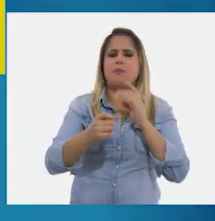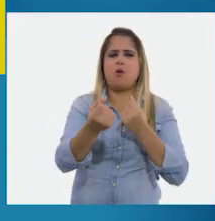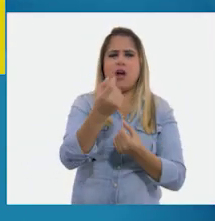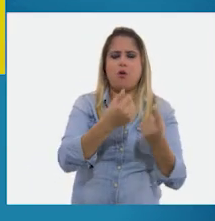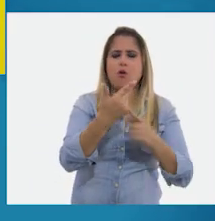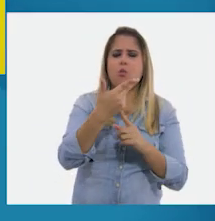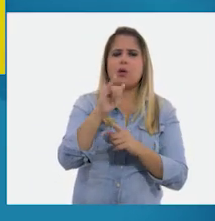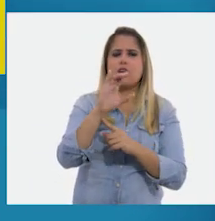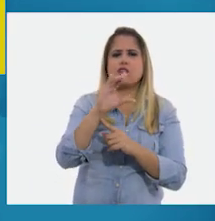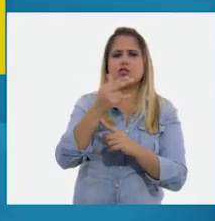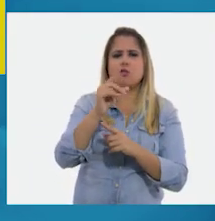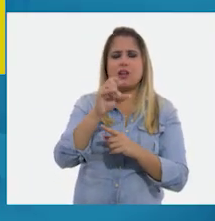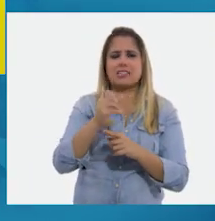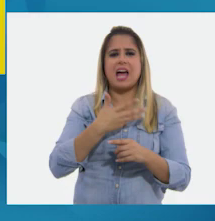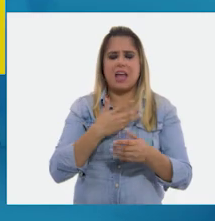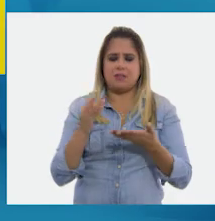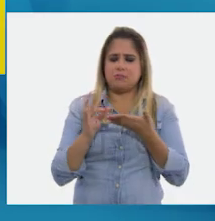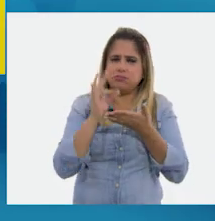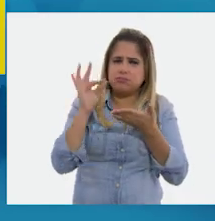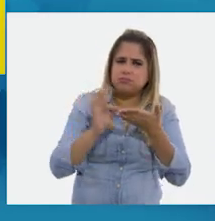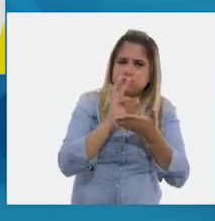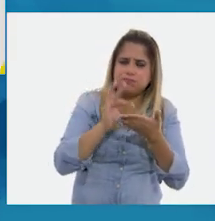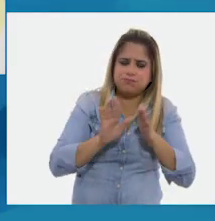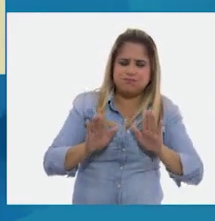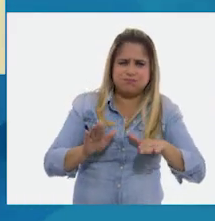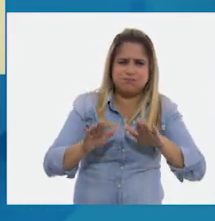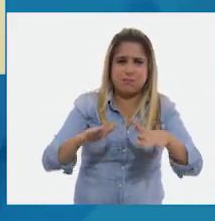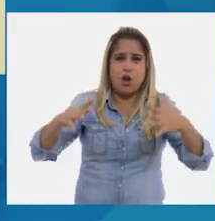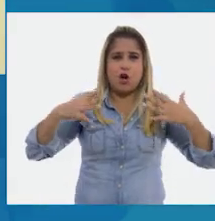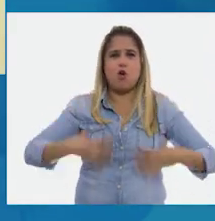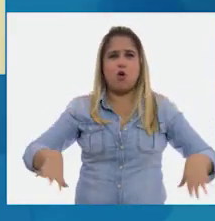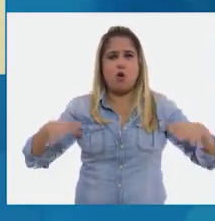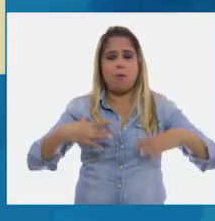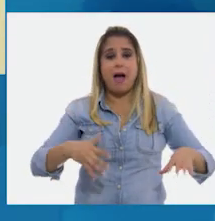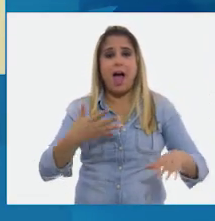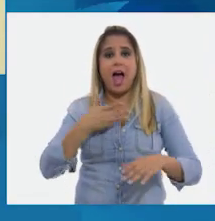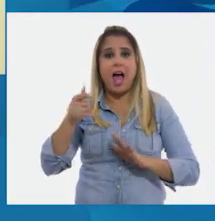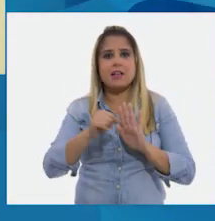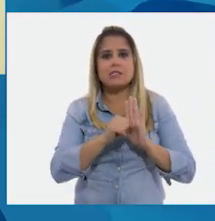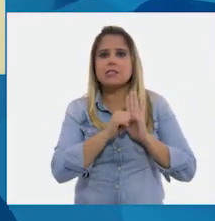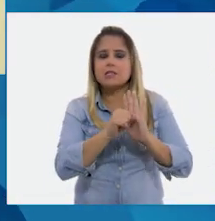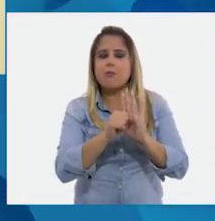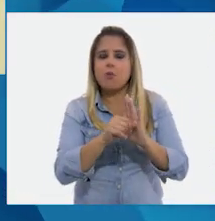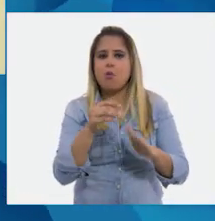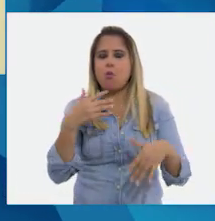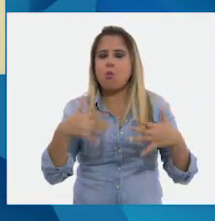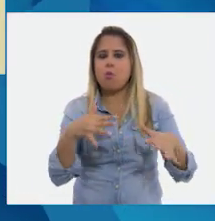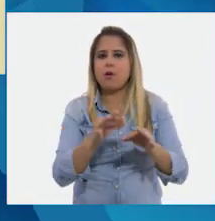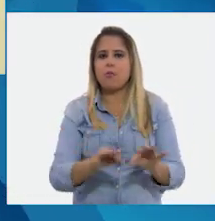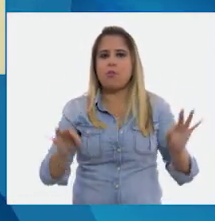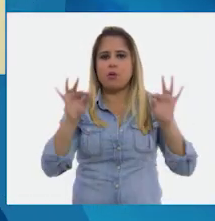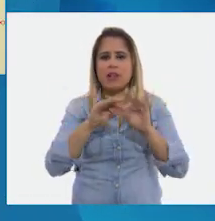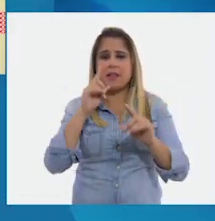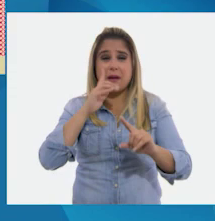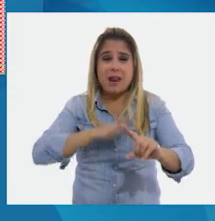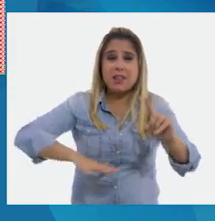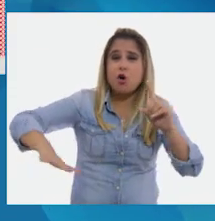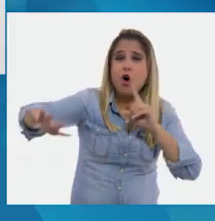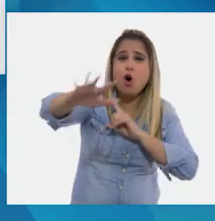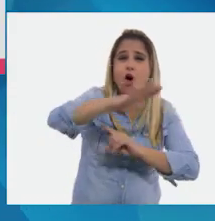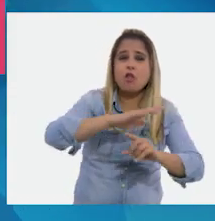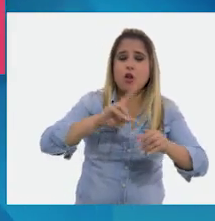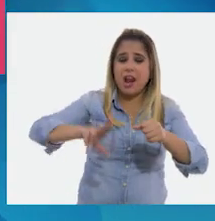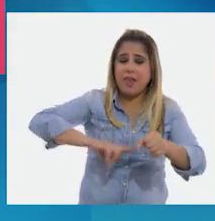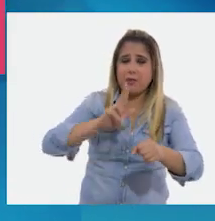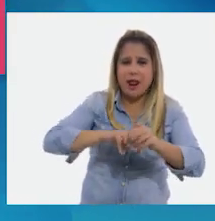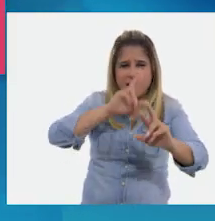huicholes llevamos bordados en ropa y accesorios. Tenemos símbolos sagrados. Respetamos muchísimo el entorno natural y